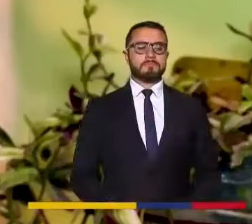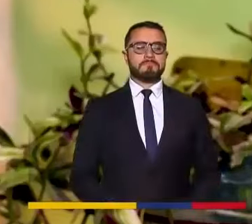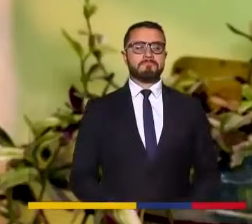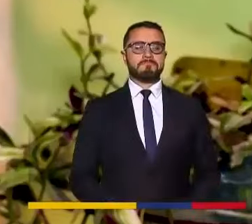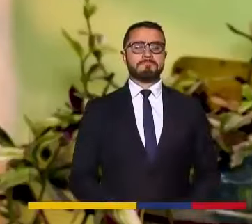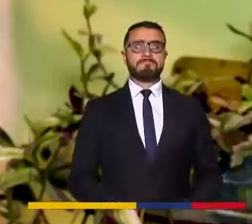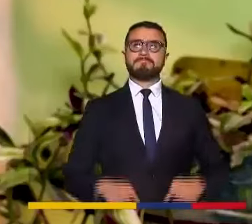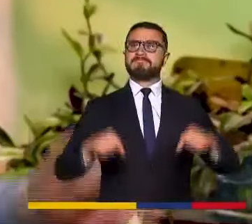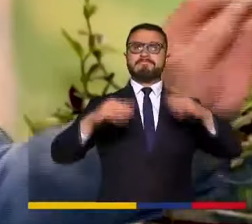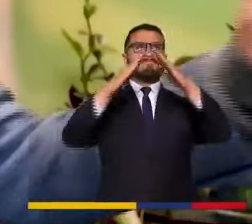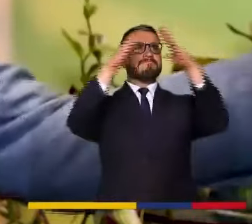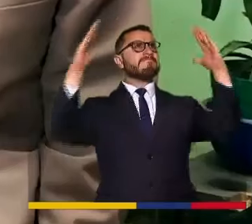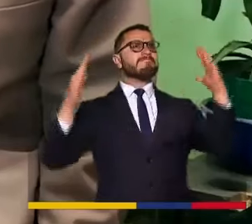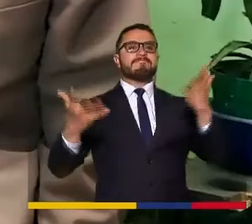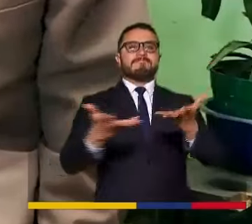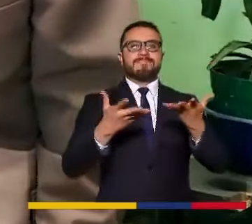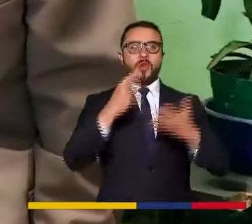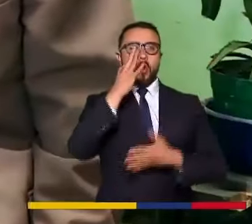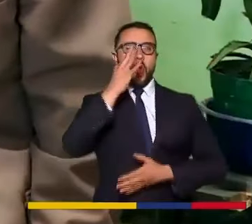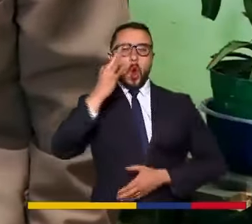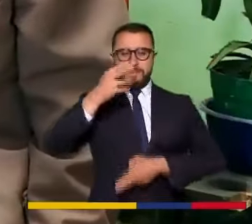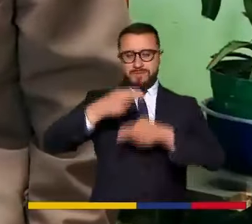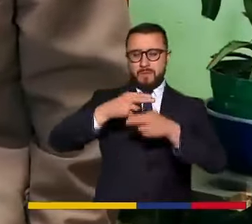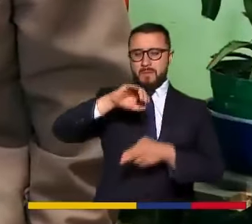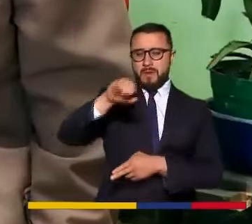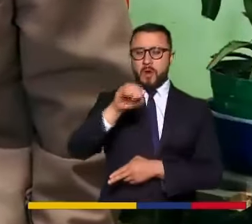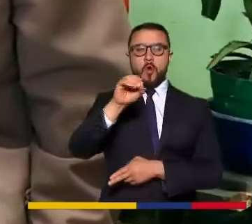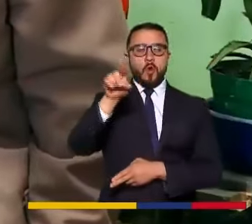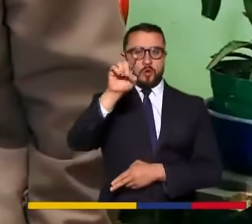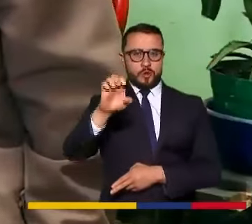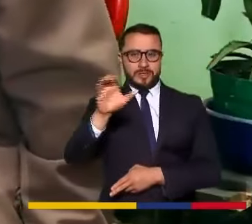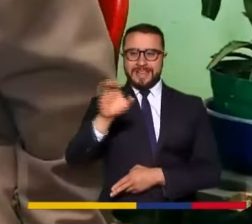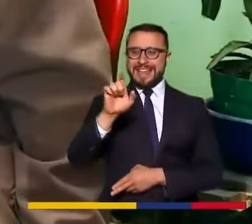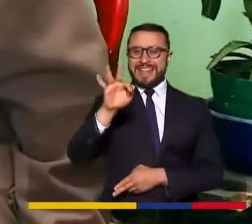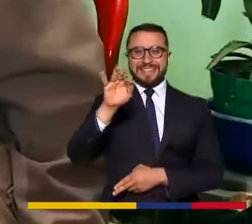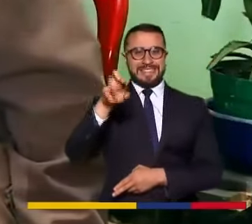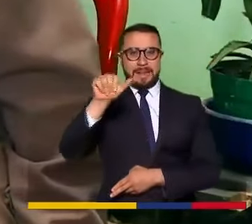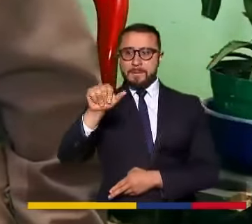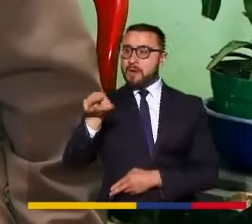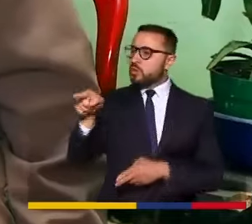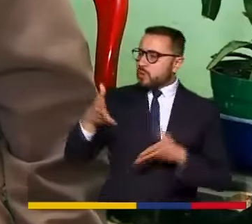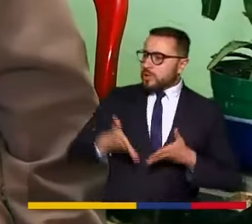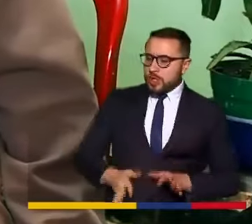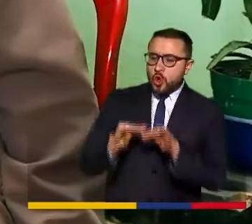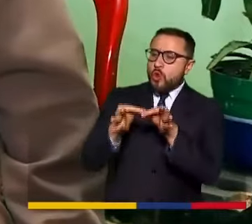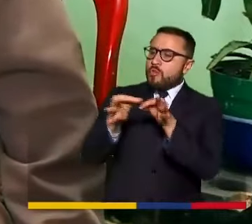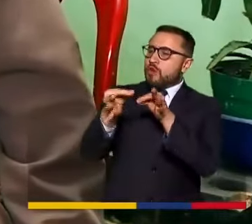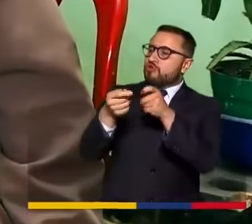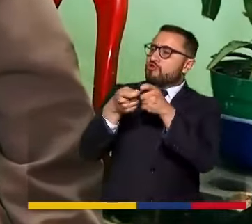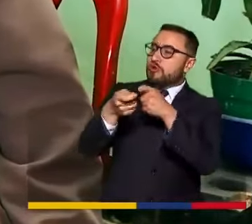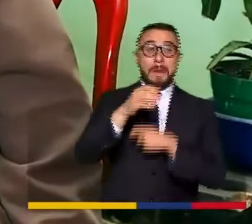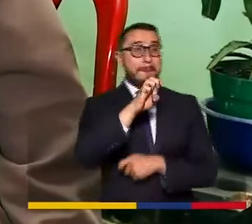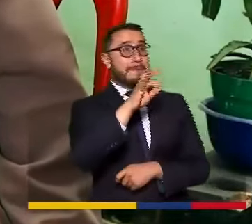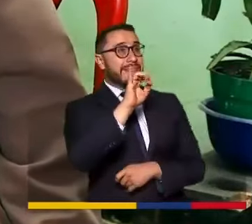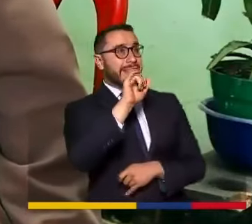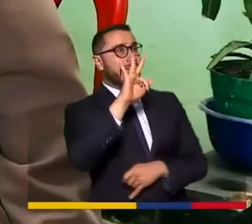estamos en la casa de Don José del Carmen estepa usted es de un pueblito yendo hacia